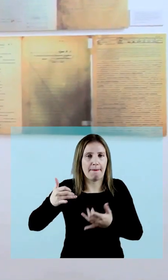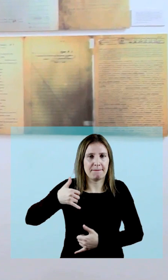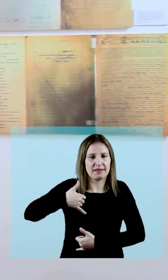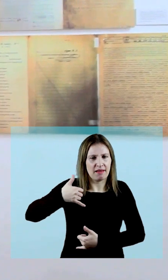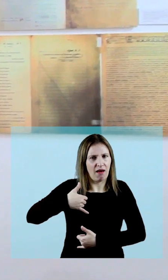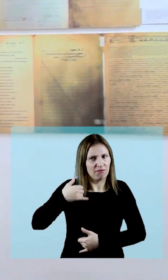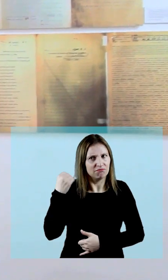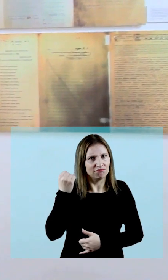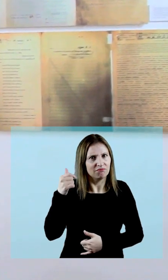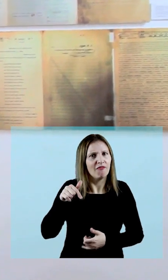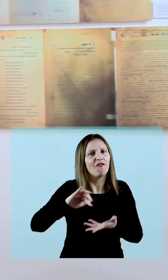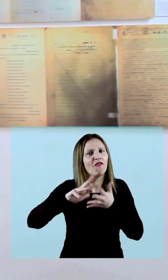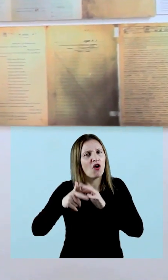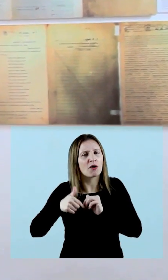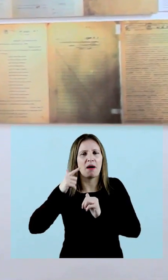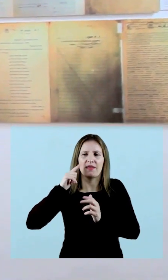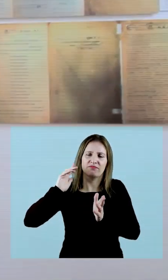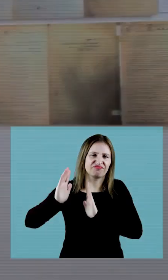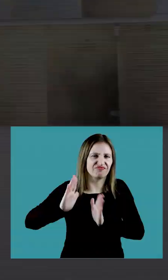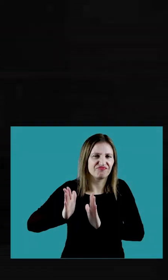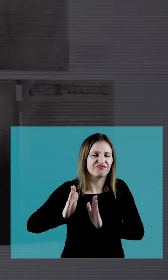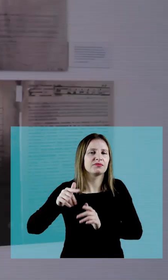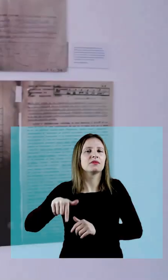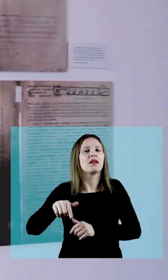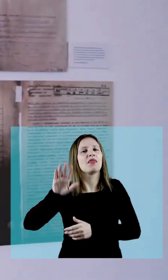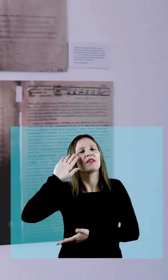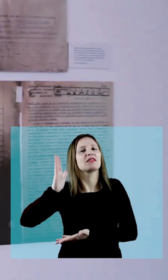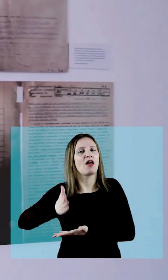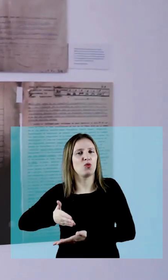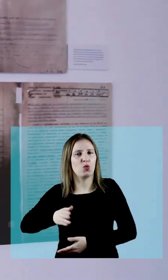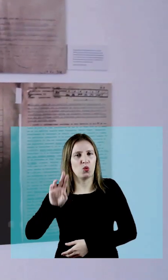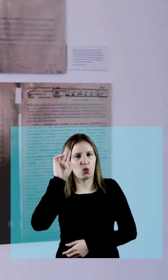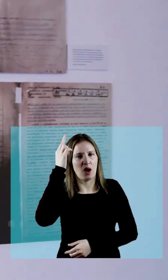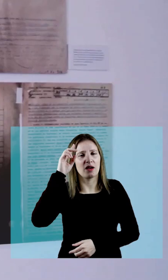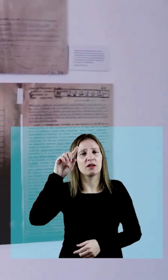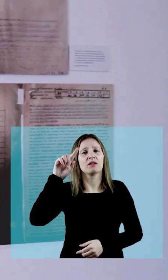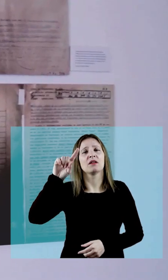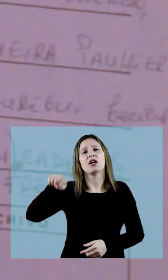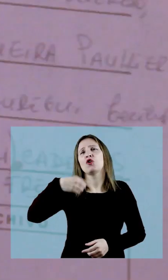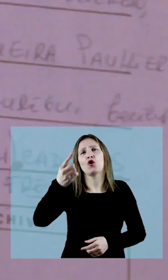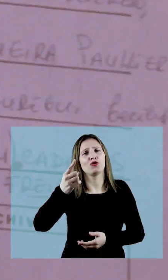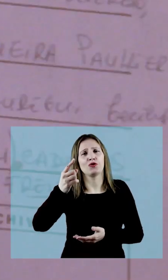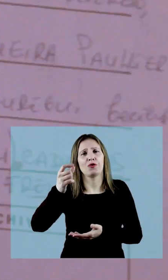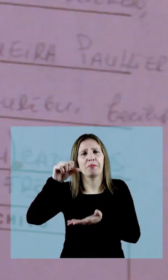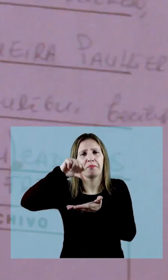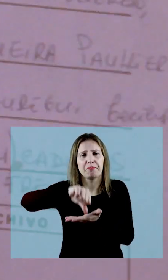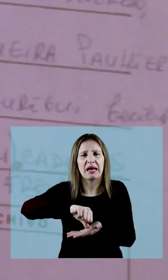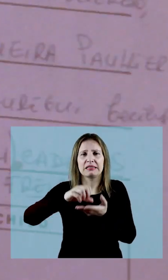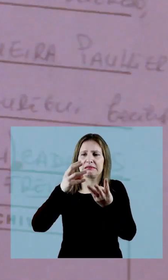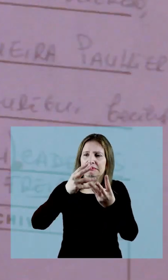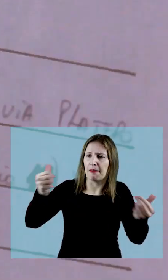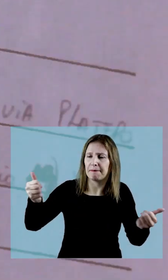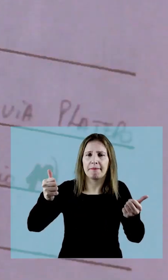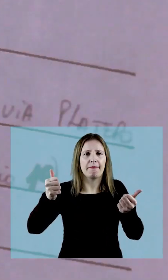de represión de la dictadura uruguaya. Mientras que en otros lados dominó la desaparición o el